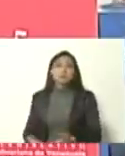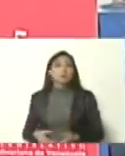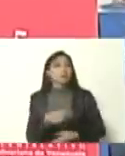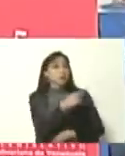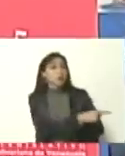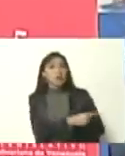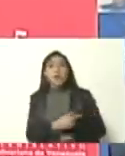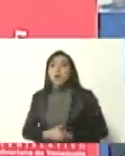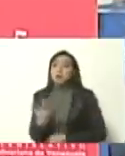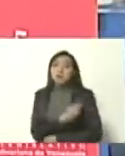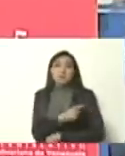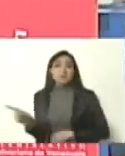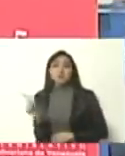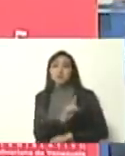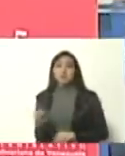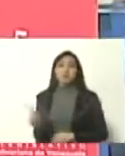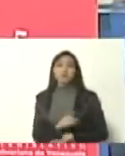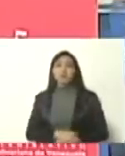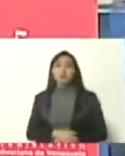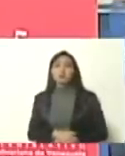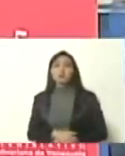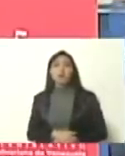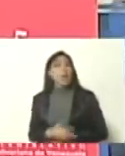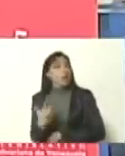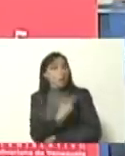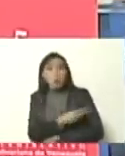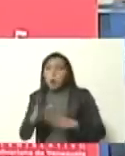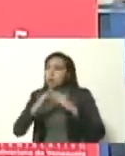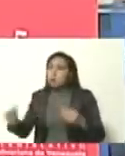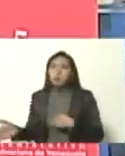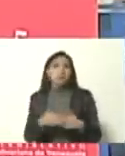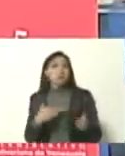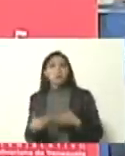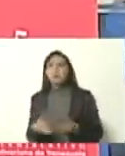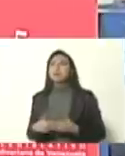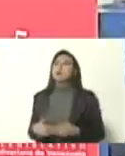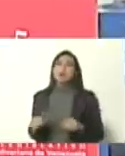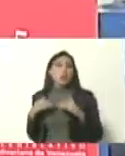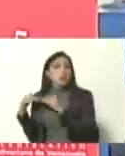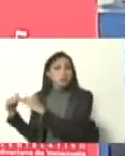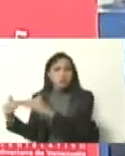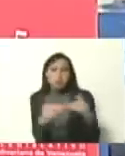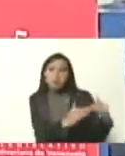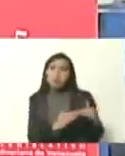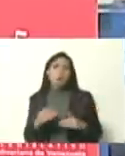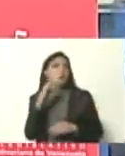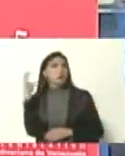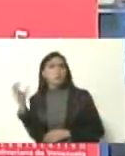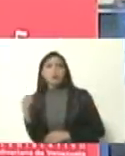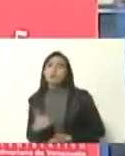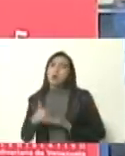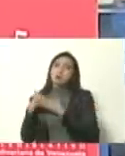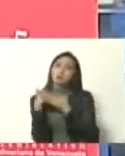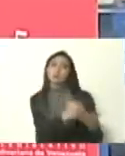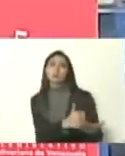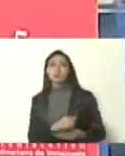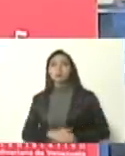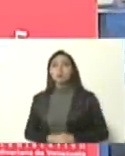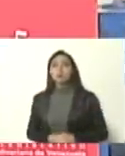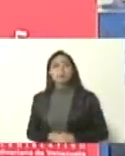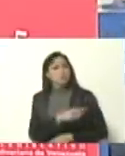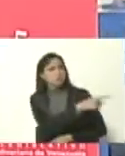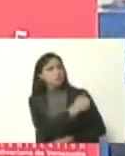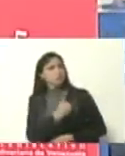les negó la vacuna. No, los vamos a vacunar a todas y a todos por igual, porque así somos en Venezuela. ¿Y cómo responde Iván